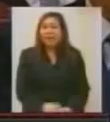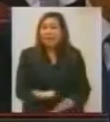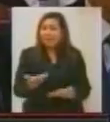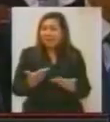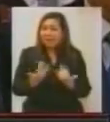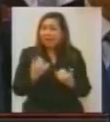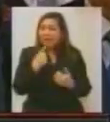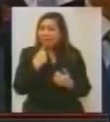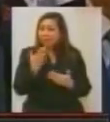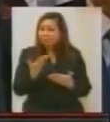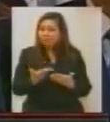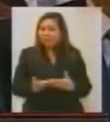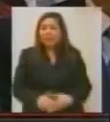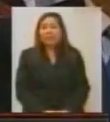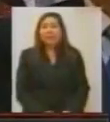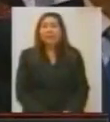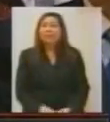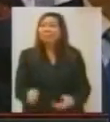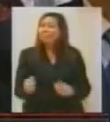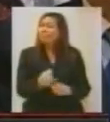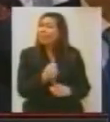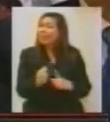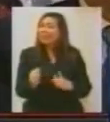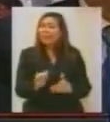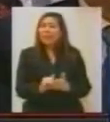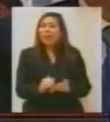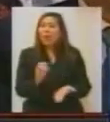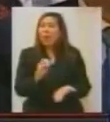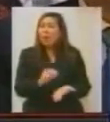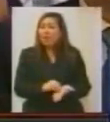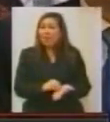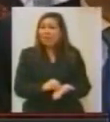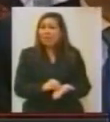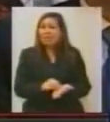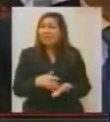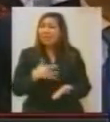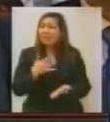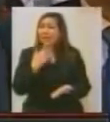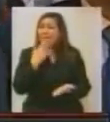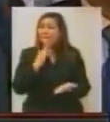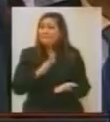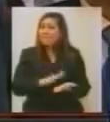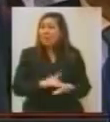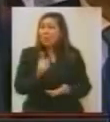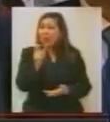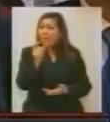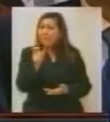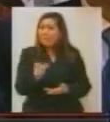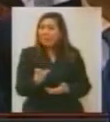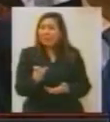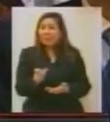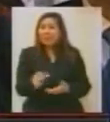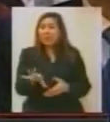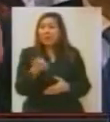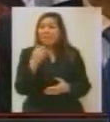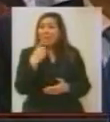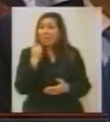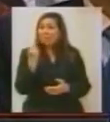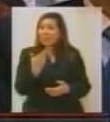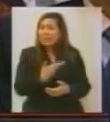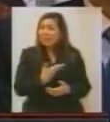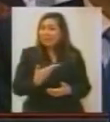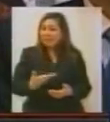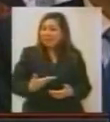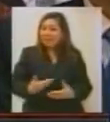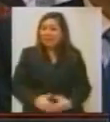ha especulado y ha dicho es un maltrato. Pero repito nuevamente, ¿se sentirá maltratada una persona que en el país ha sido escogida para ser vicepresidente